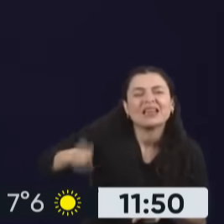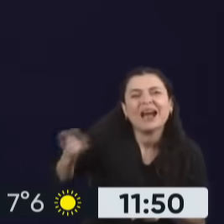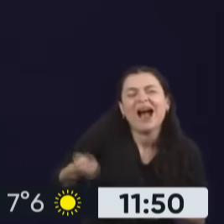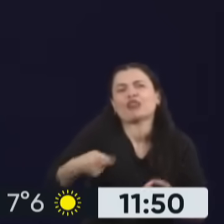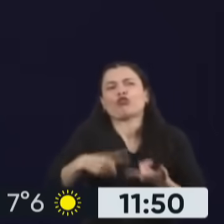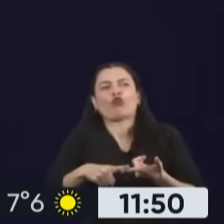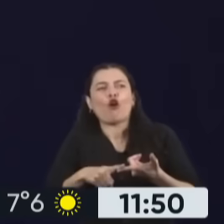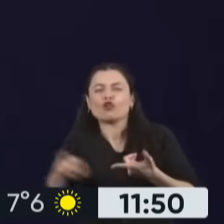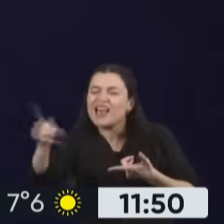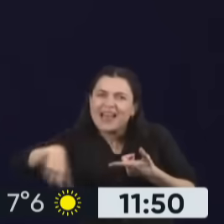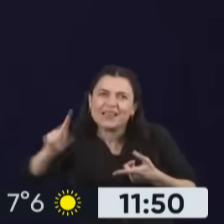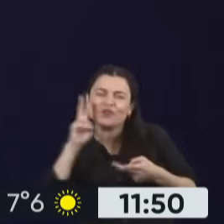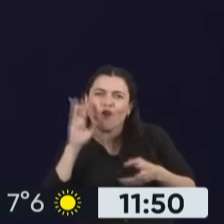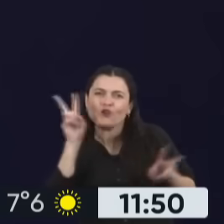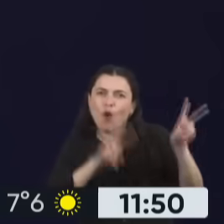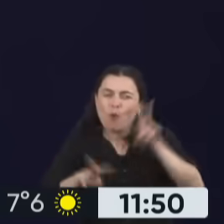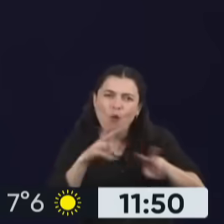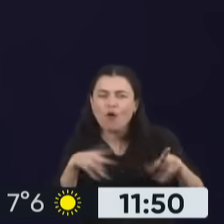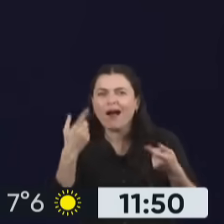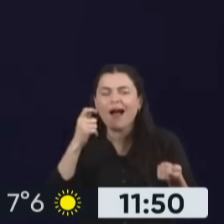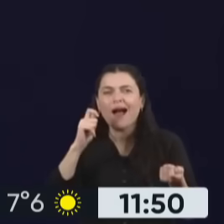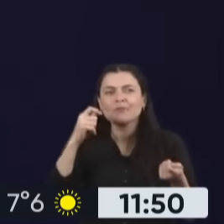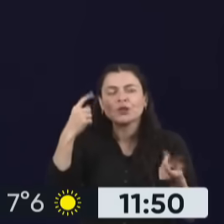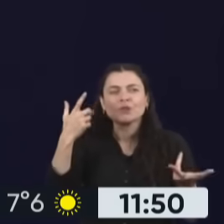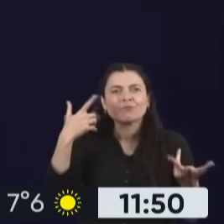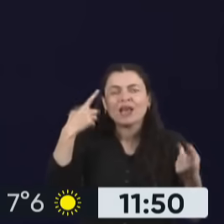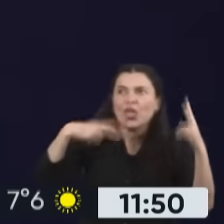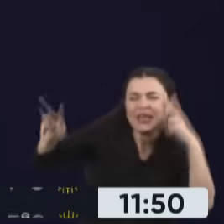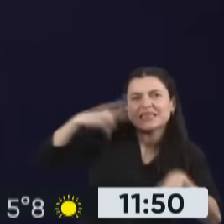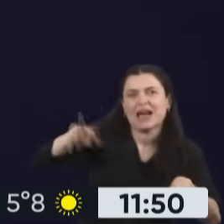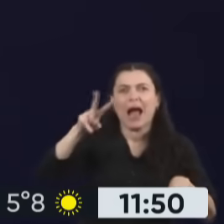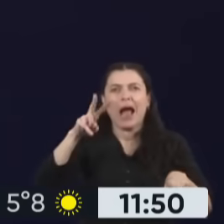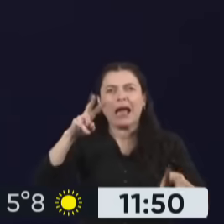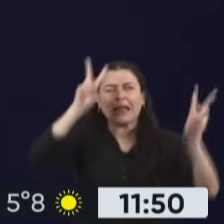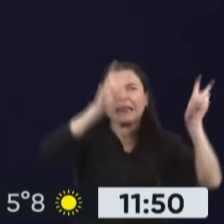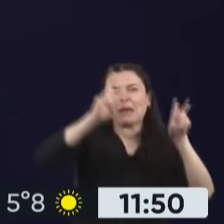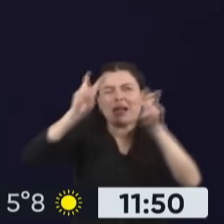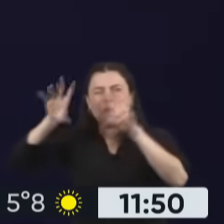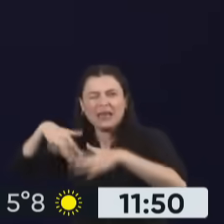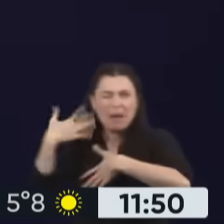la atención en el Garrahan.